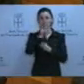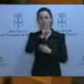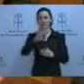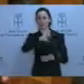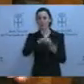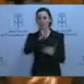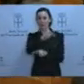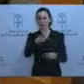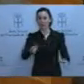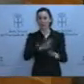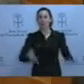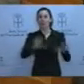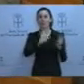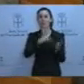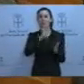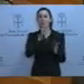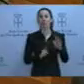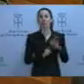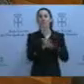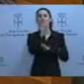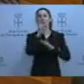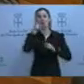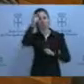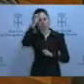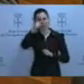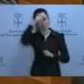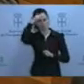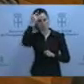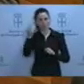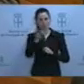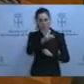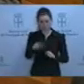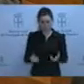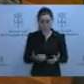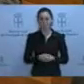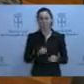y 10.000 por desarrollo rural y cultura, respectivamente.